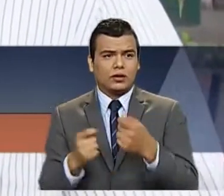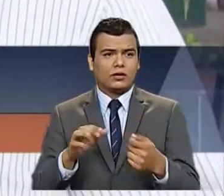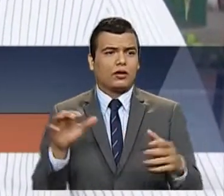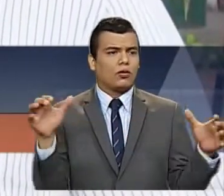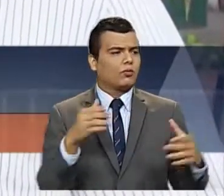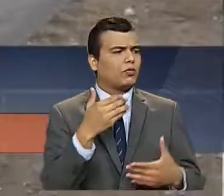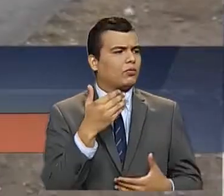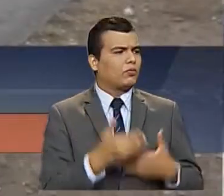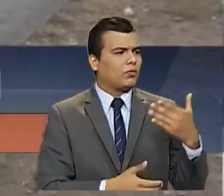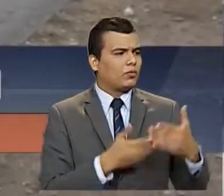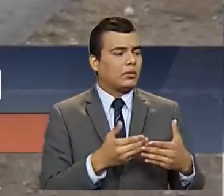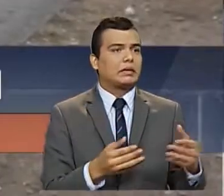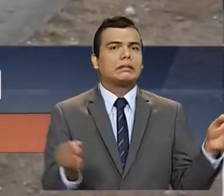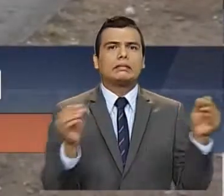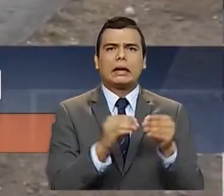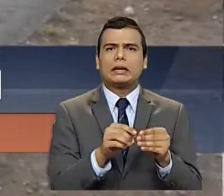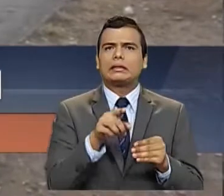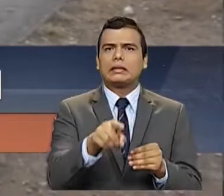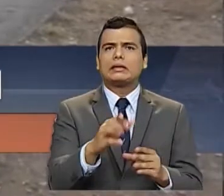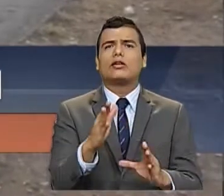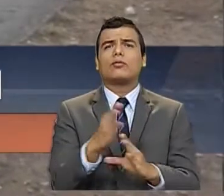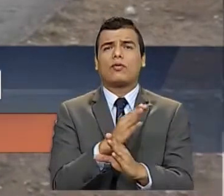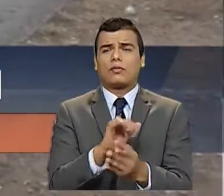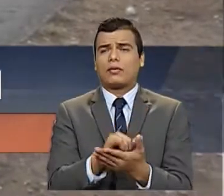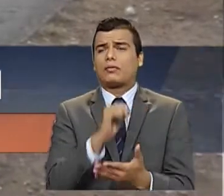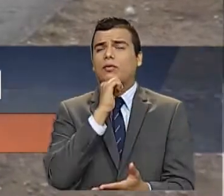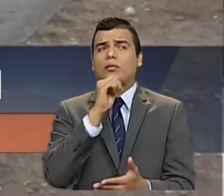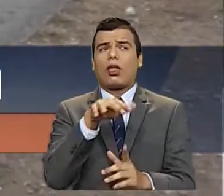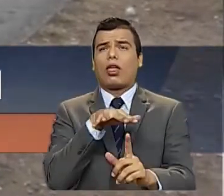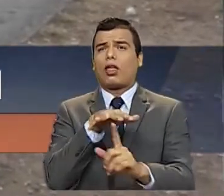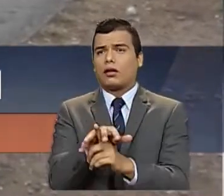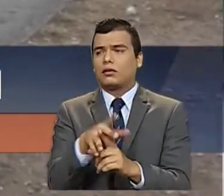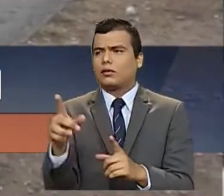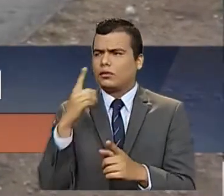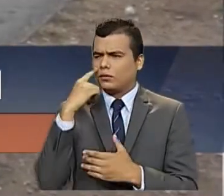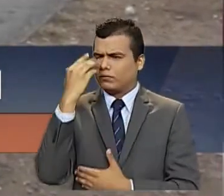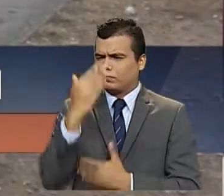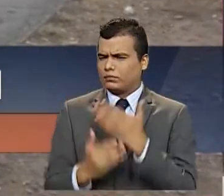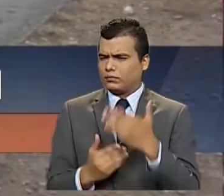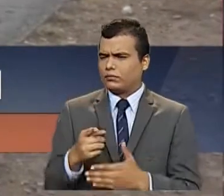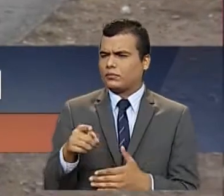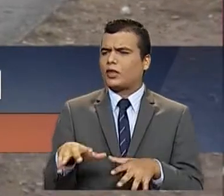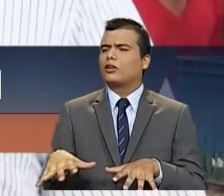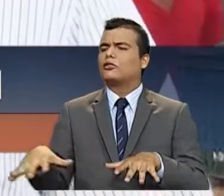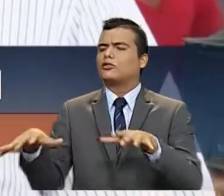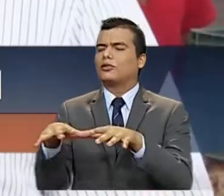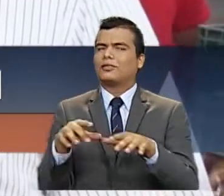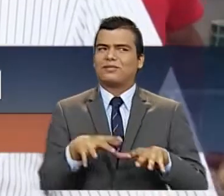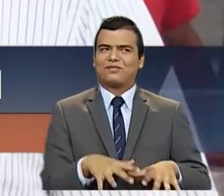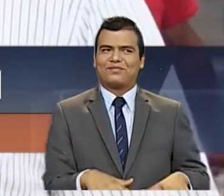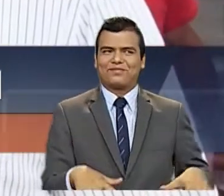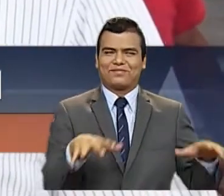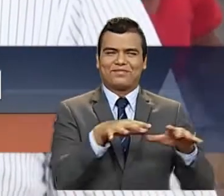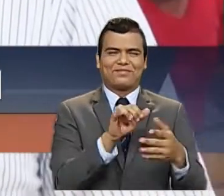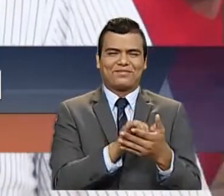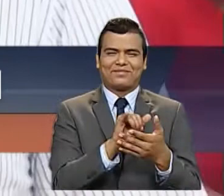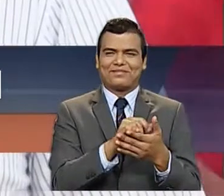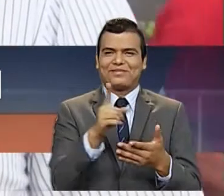generar, obviamente, se acentúa un poco más la problemática. Estuvimos analizando diferentes zonas para poder reubicar a estas personas,